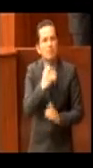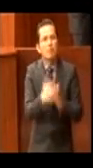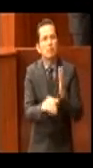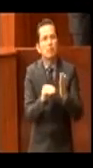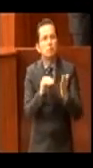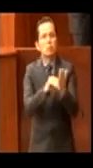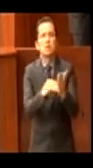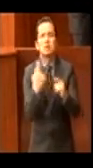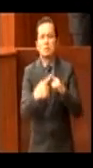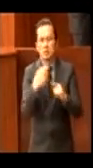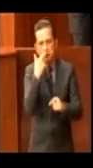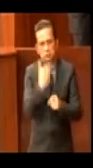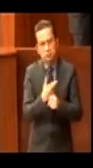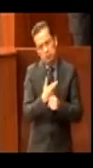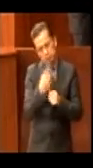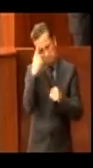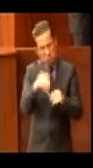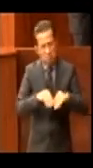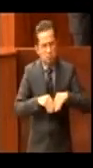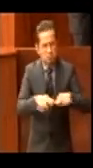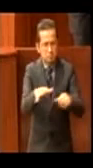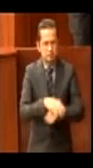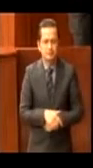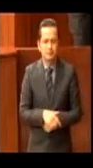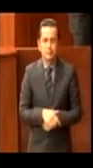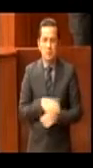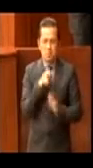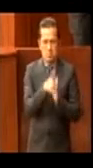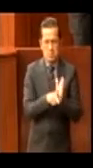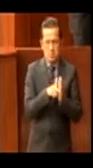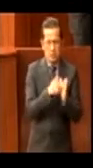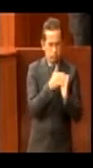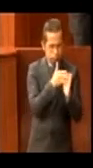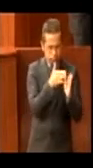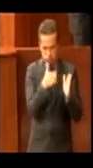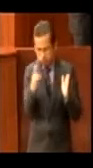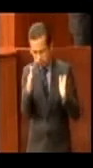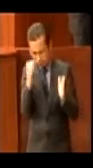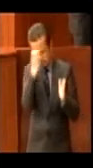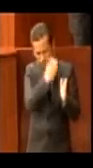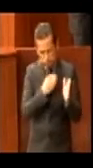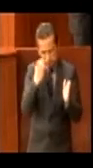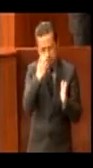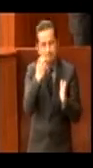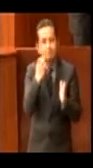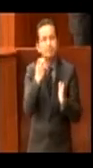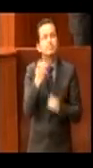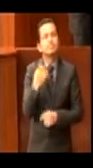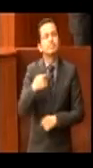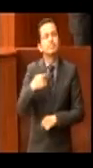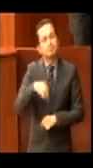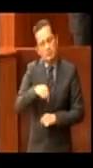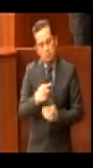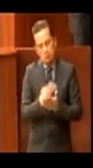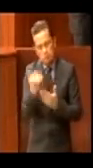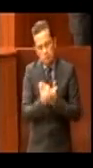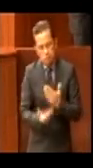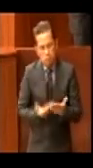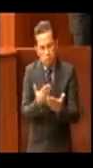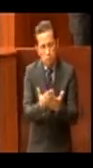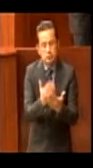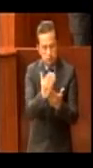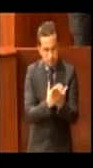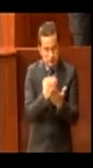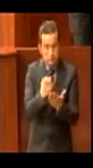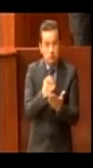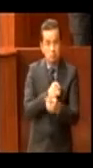al analizar el contenido íntegro del spot la ponencia considera que no hay calumnia porque los cuestionamientos